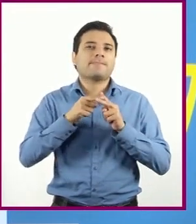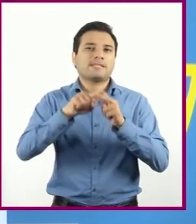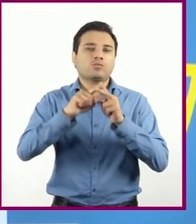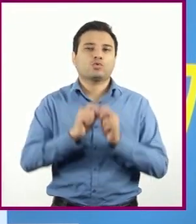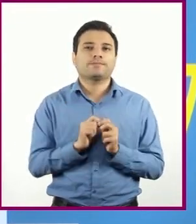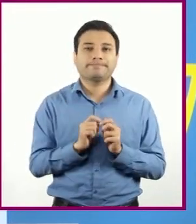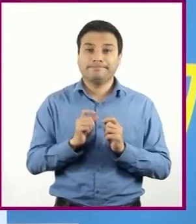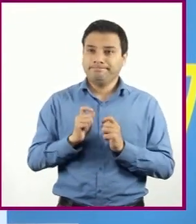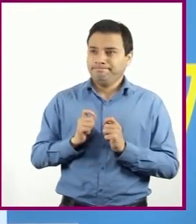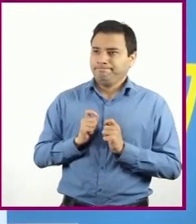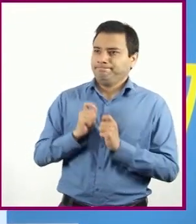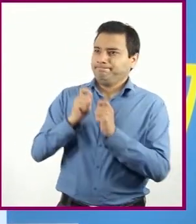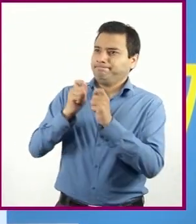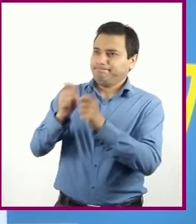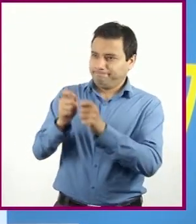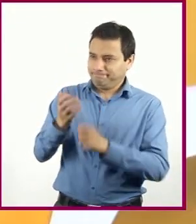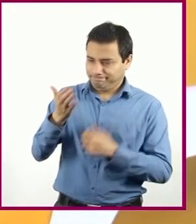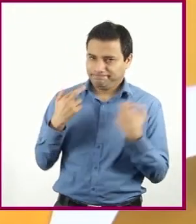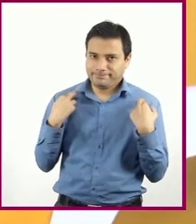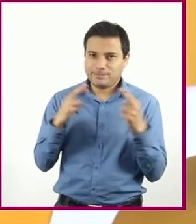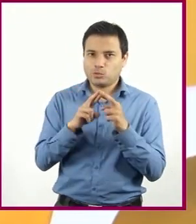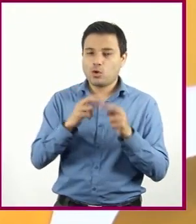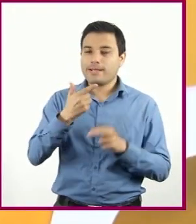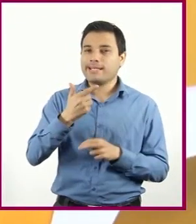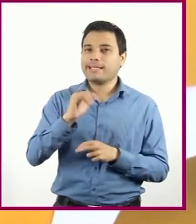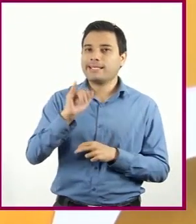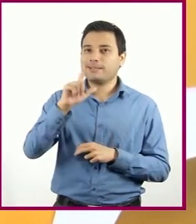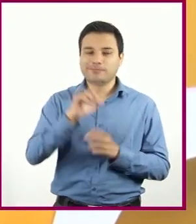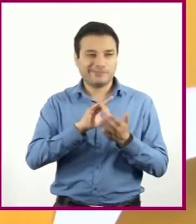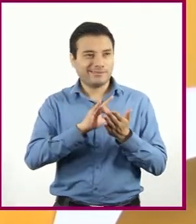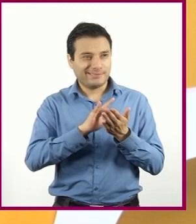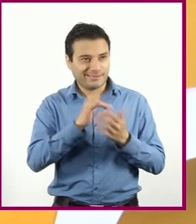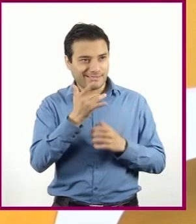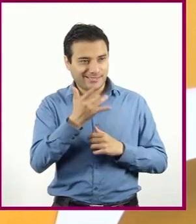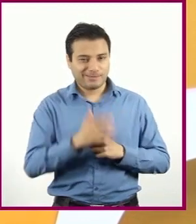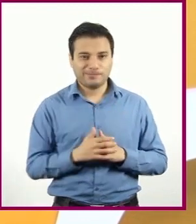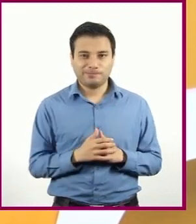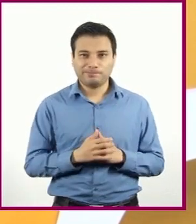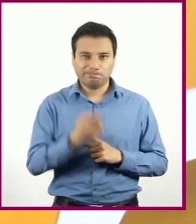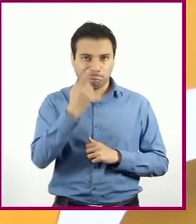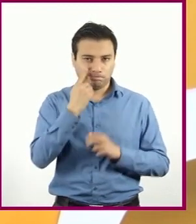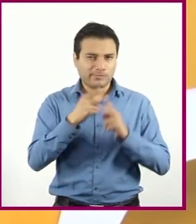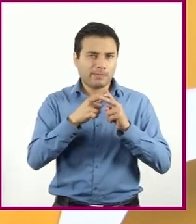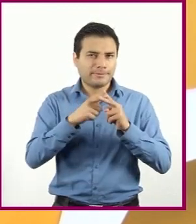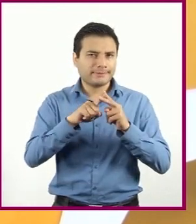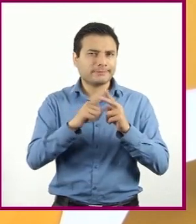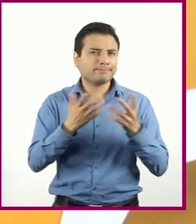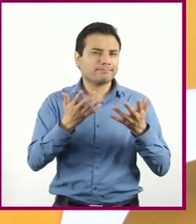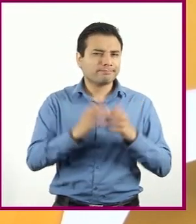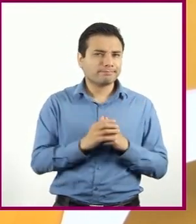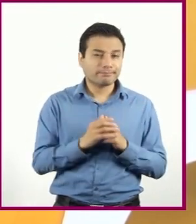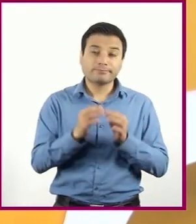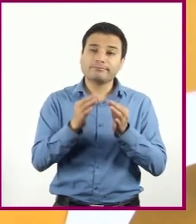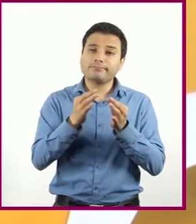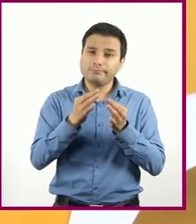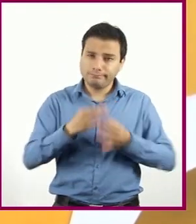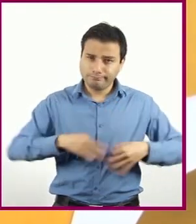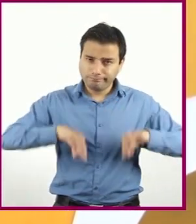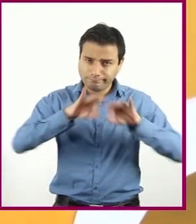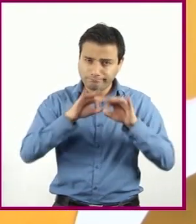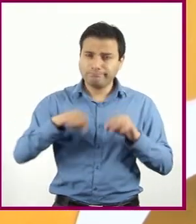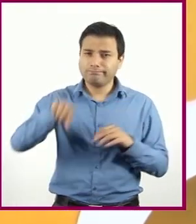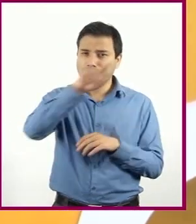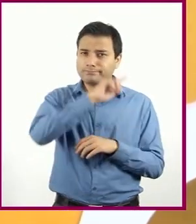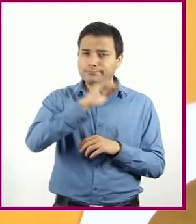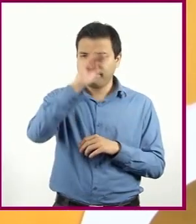Le cedo la palabra al maestro Gil. Muchas gracias, maestro Eduardo. Para iniciar, es importante que reflexionemos en